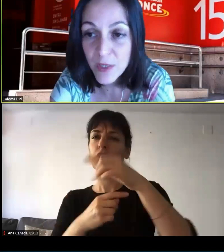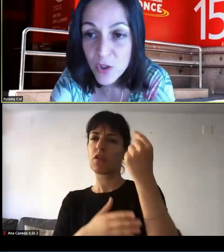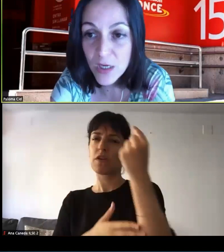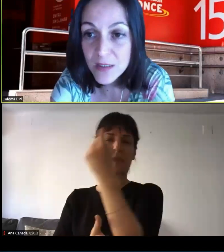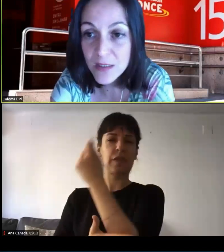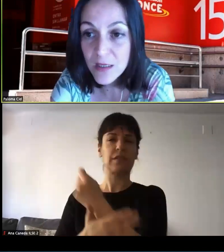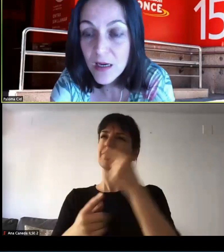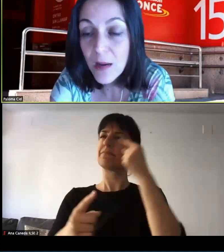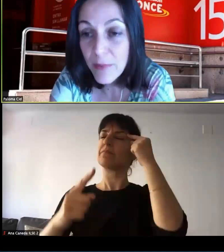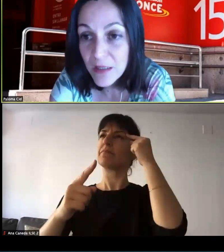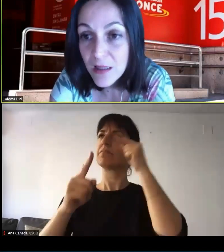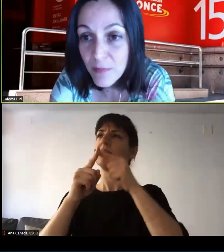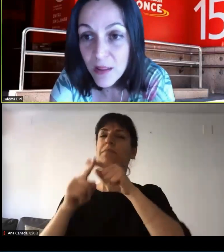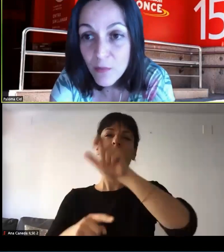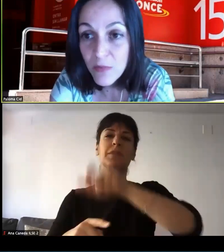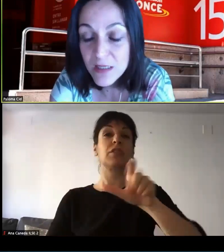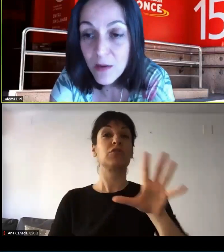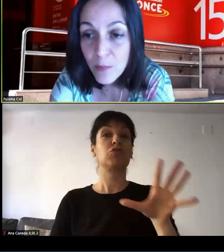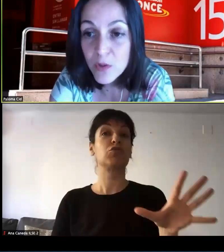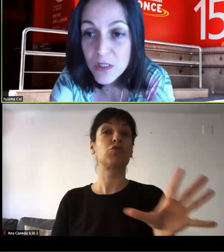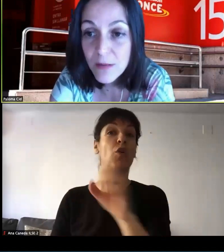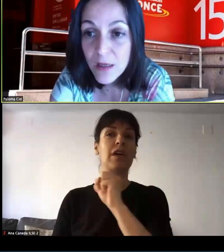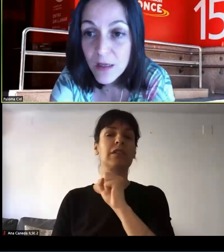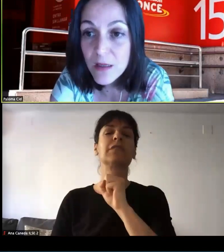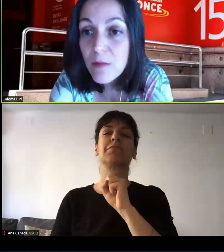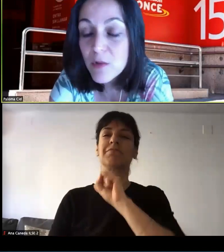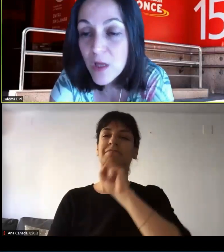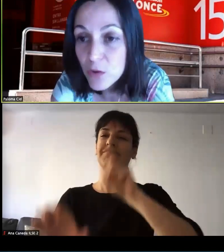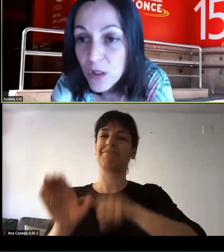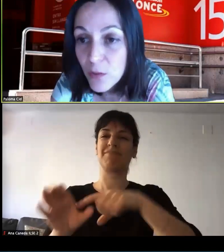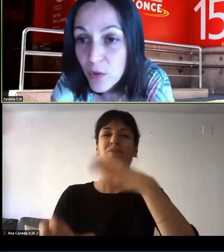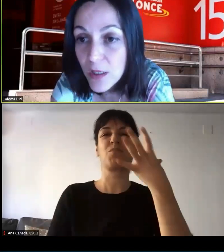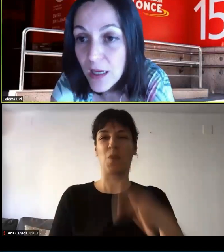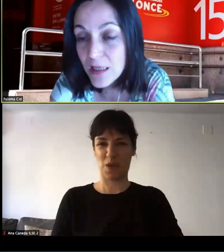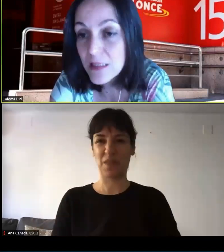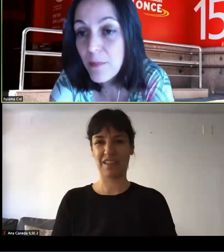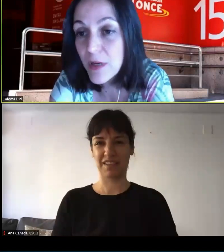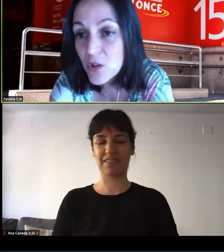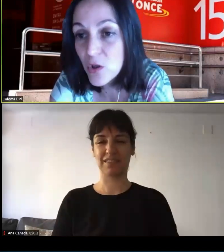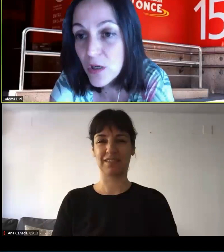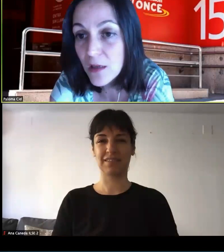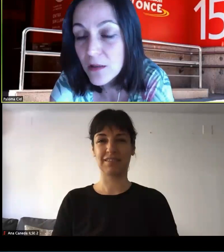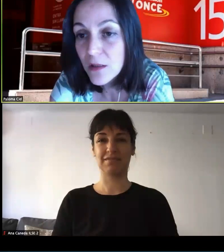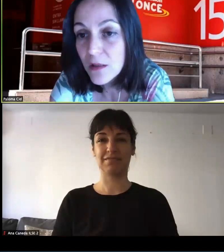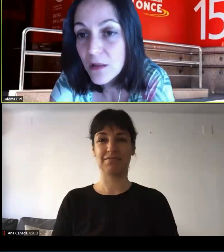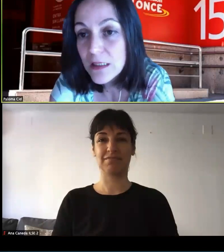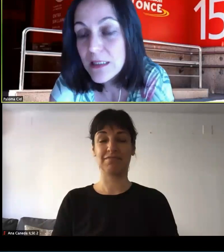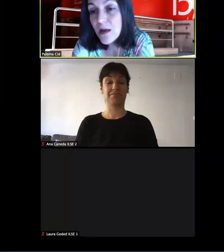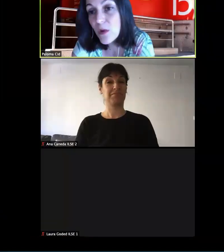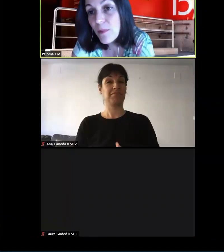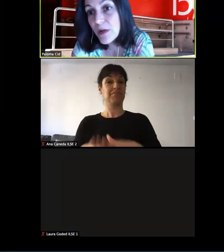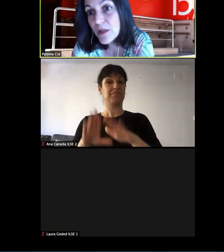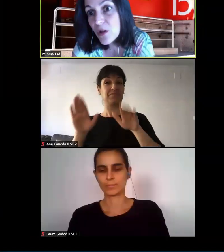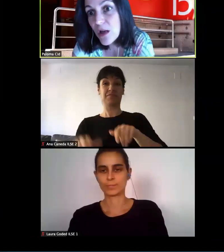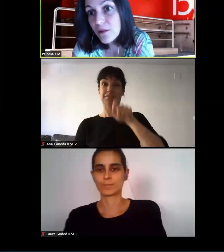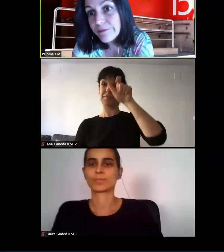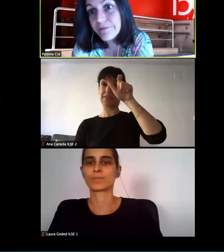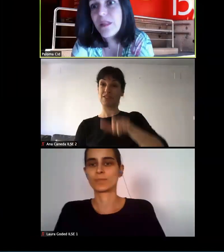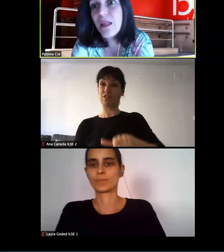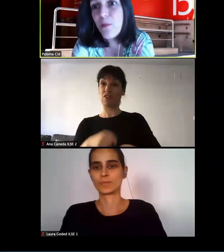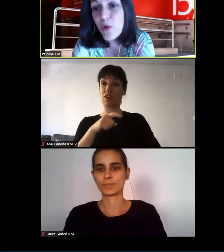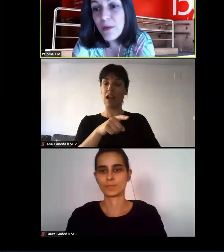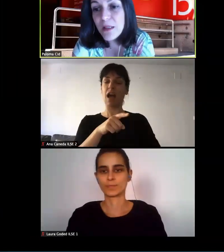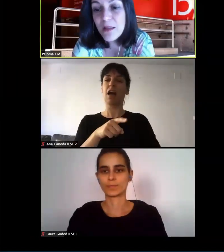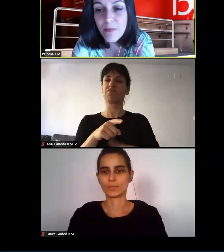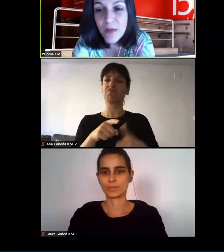las personas, la participación va a ser posible y vamos a contribuir a que esa persona sea una persona